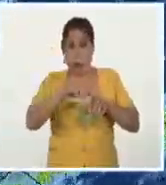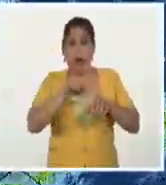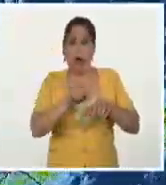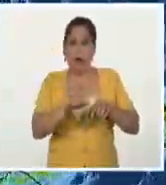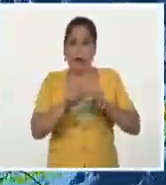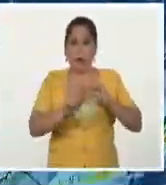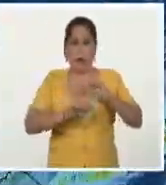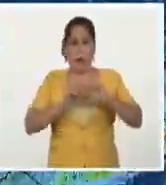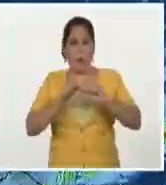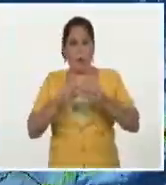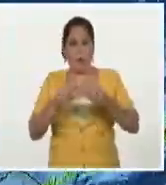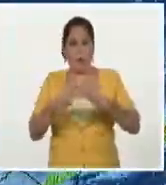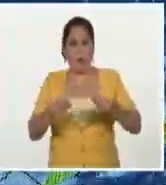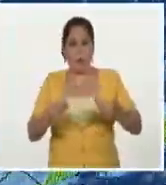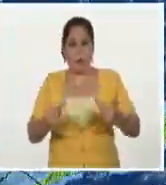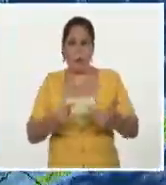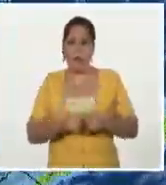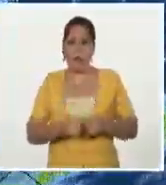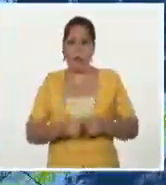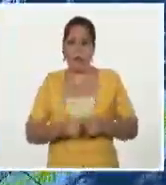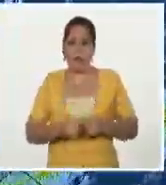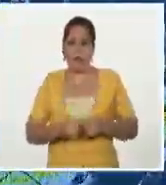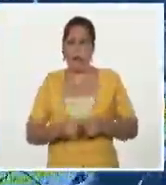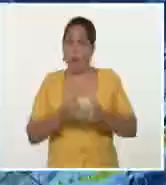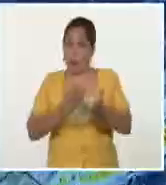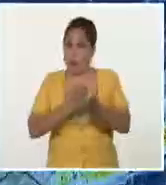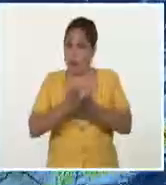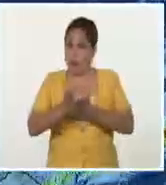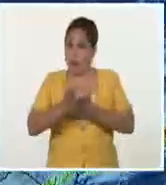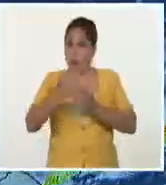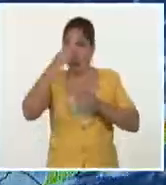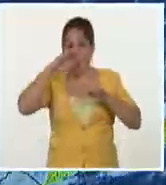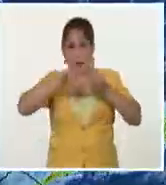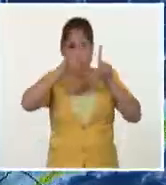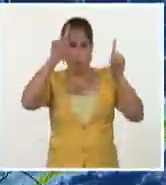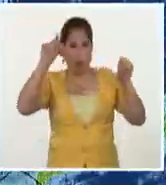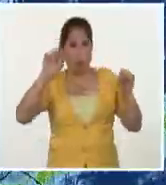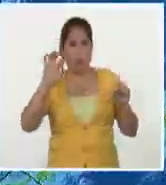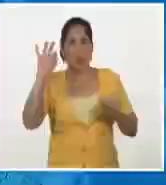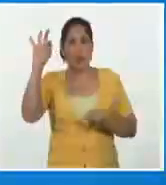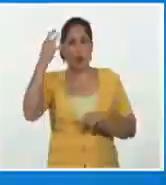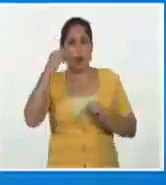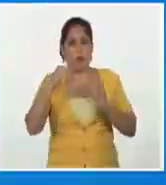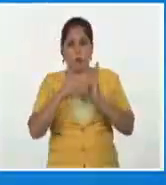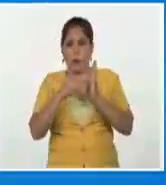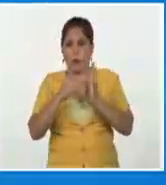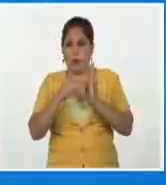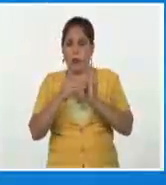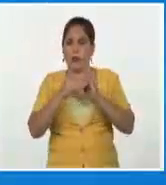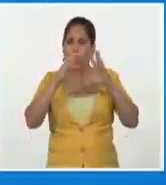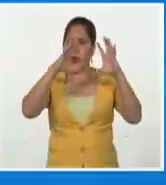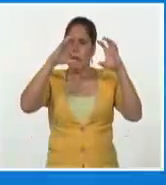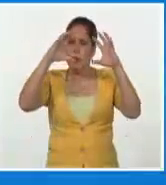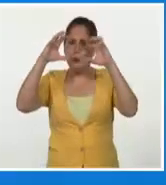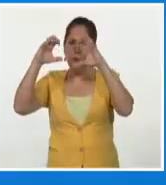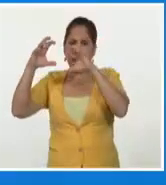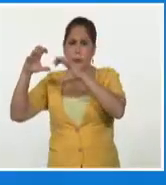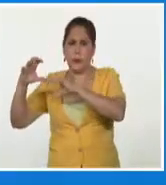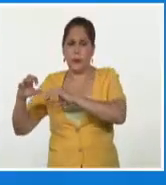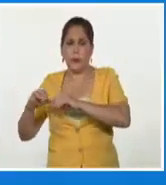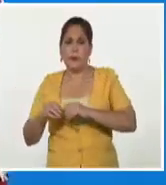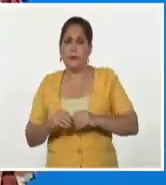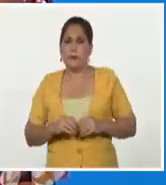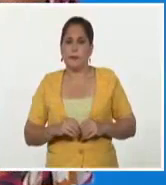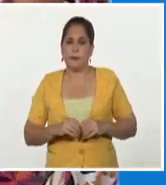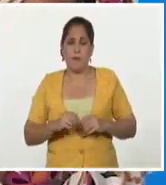debilitarse en su avance hacia el este y en cuba continuará otra jornada de muchísimo sol pero en la tarde se nublará en algunas localidades del interior